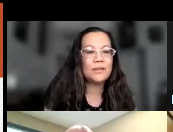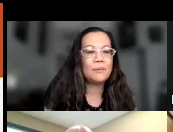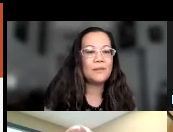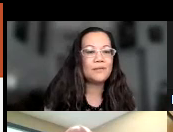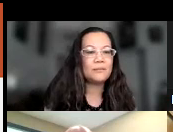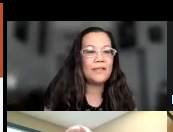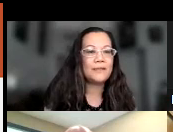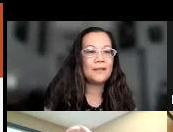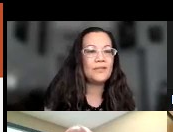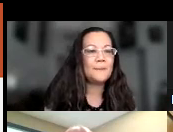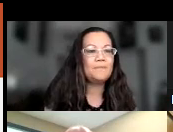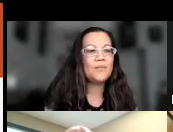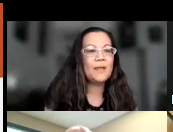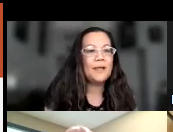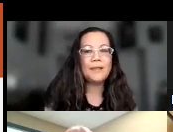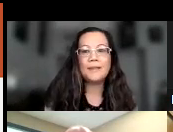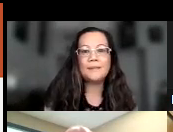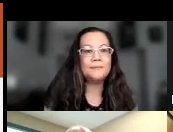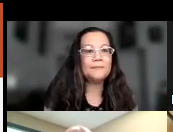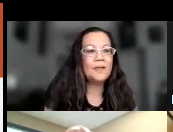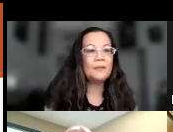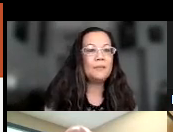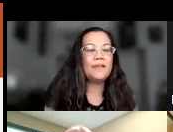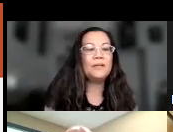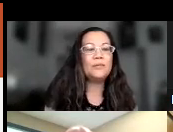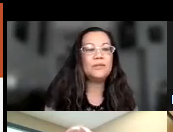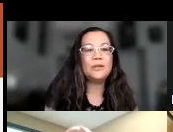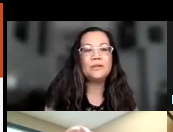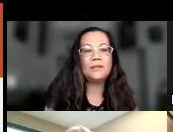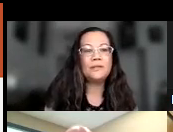3 minutos y medio y solamente voy a mostrar 2 minutos de esto.